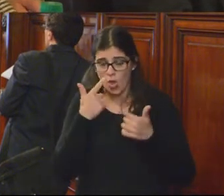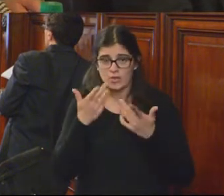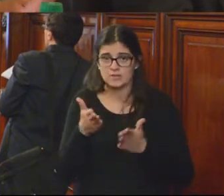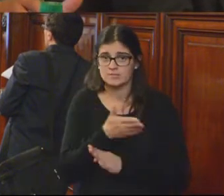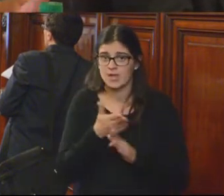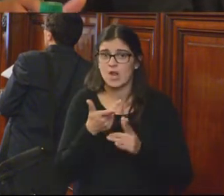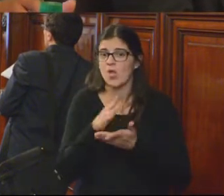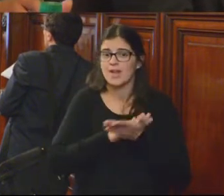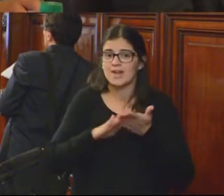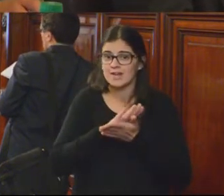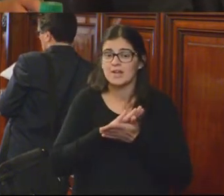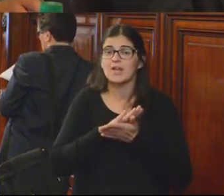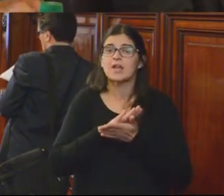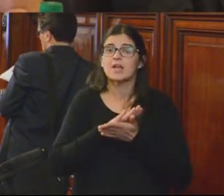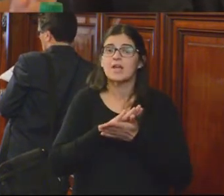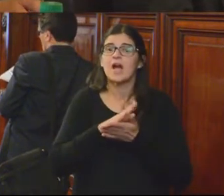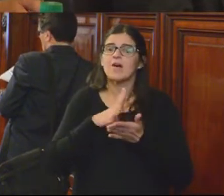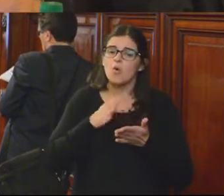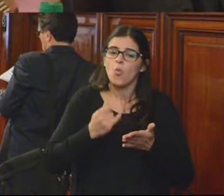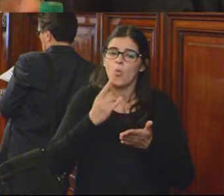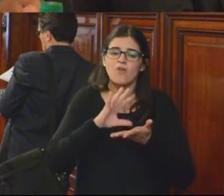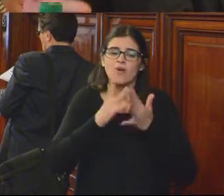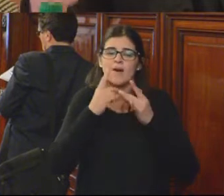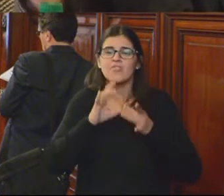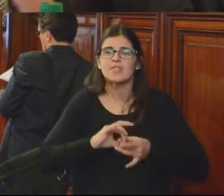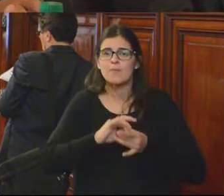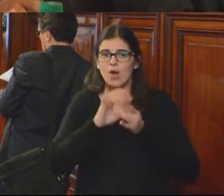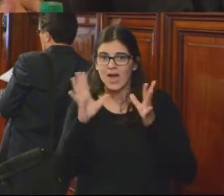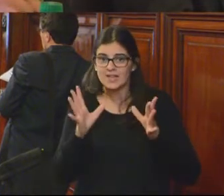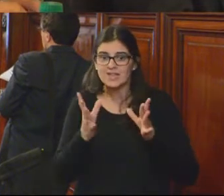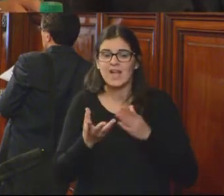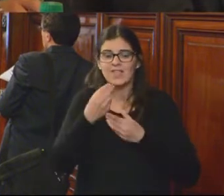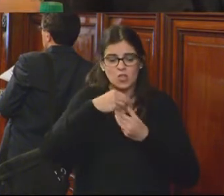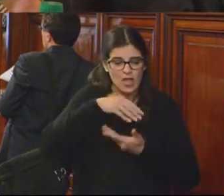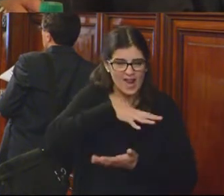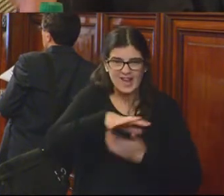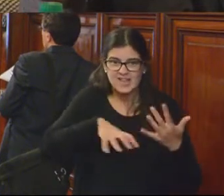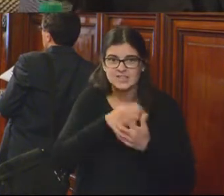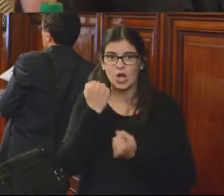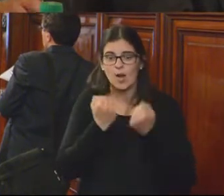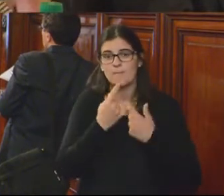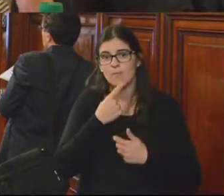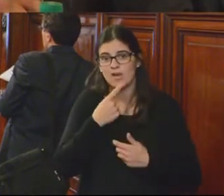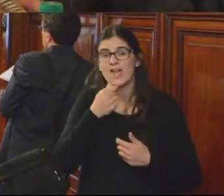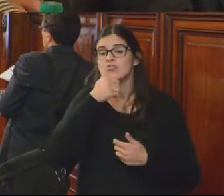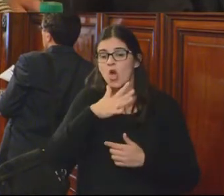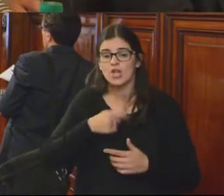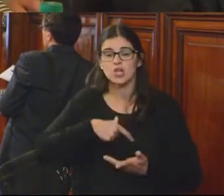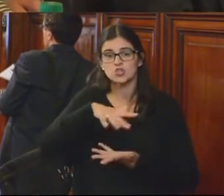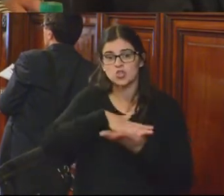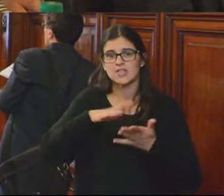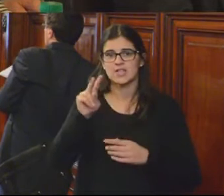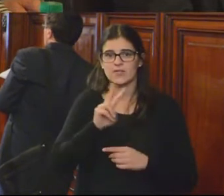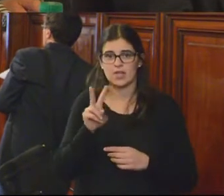No había manera, una salida democrática dentro de la crisis política, económica, histórica, social de